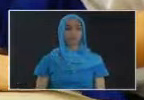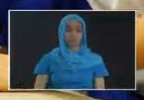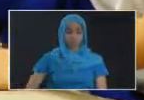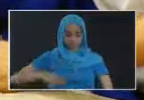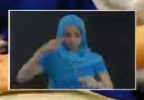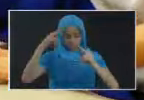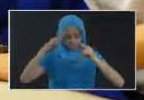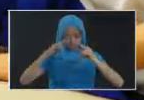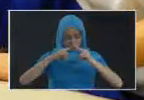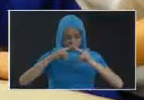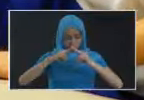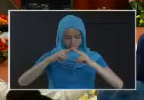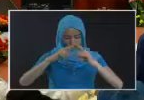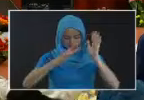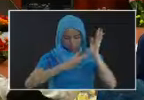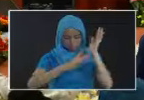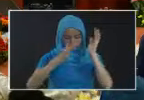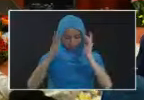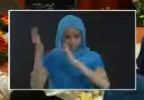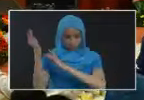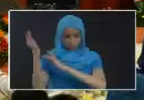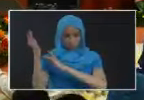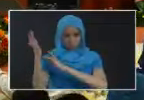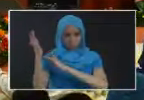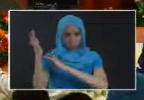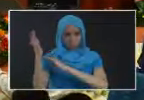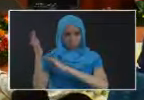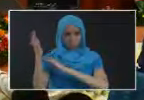En el nombre de Jesús,